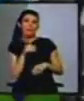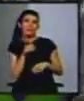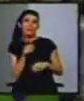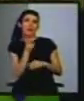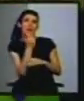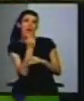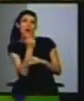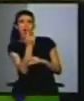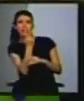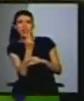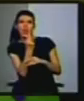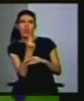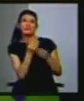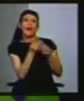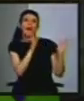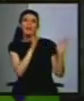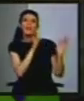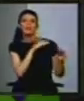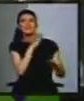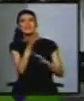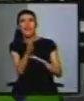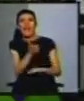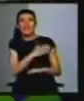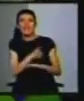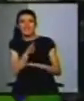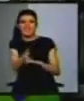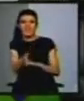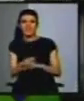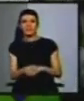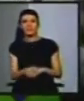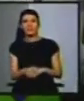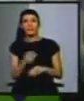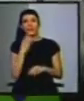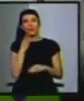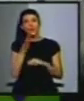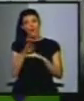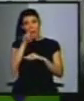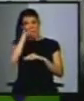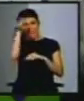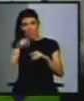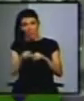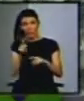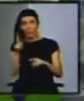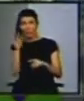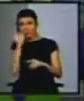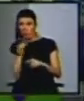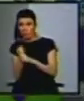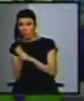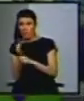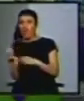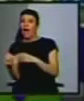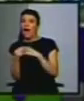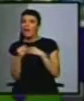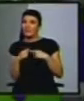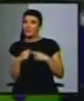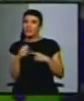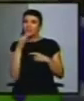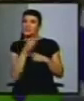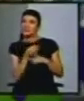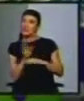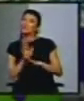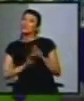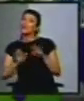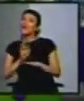12, 11. Antes de cruzar a Perú, un funcionario nos da un consejo. Ten cuidado, sí, que estamos